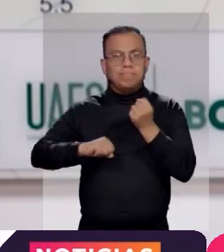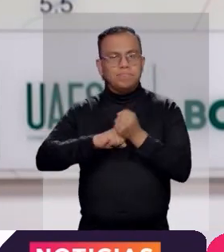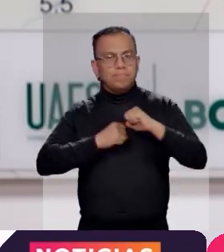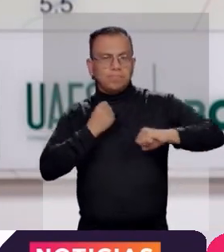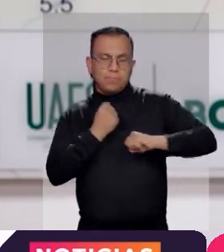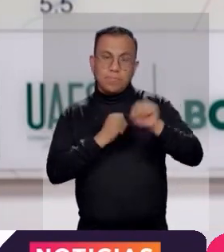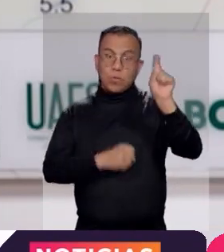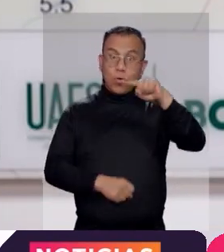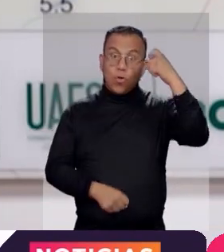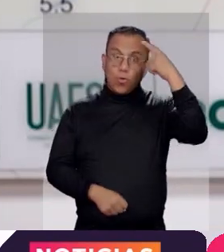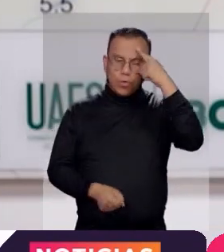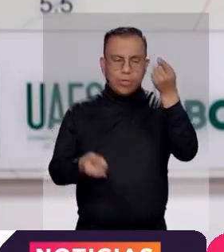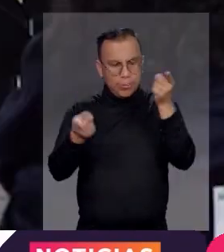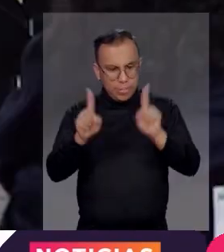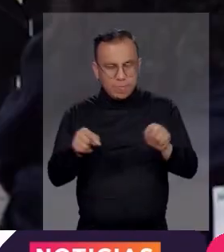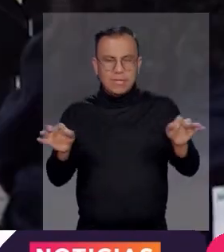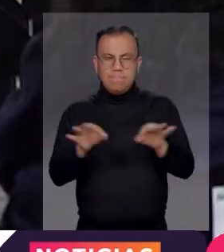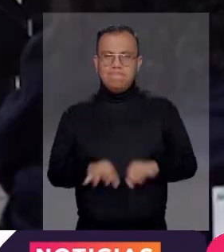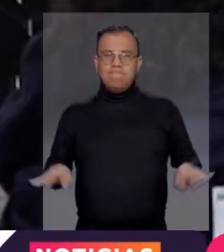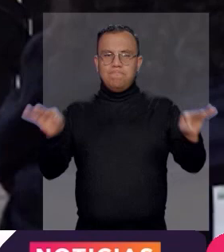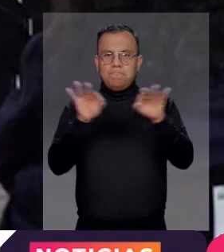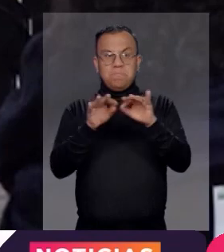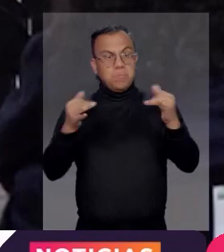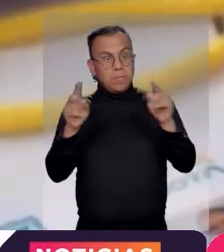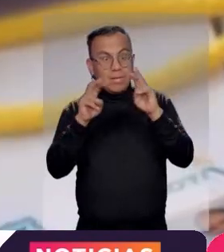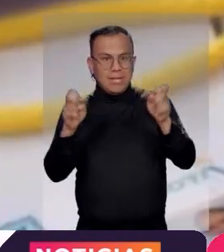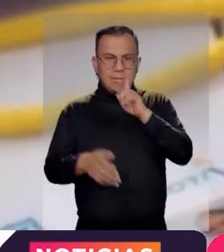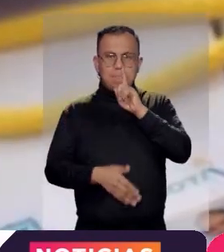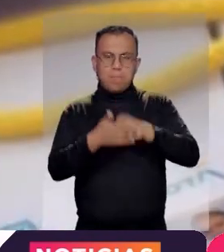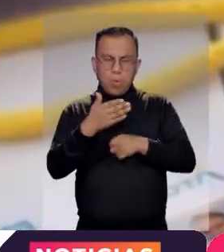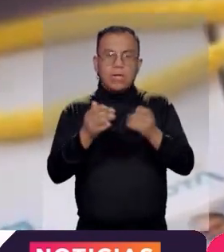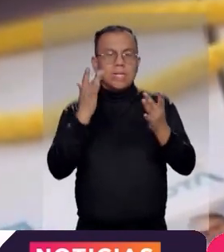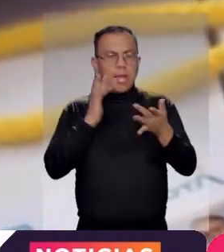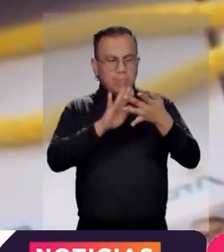Secretaría de Gobierno un aliado importantísimo. Para evitar multas, saque